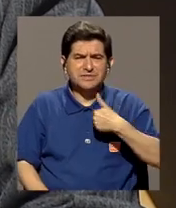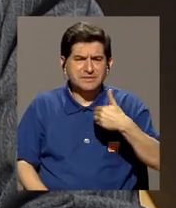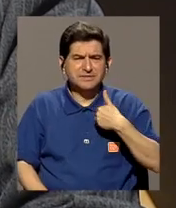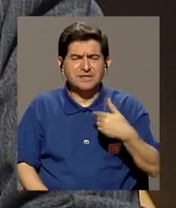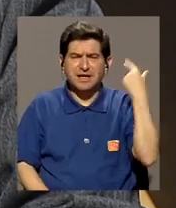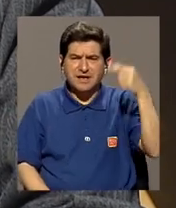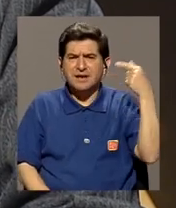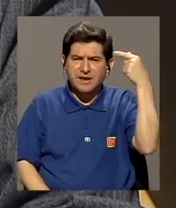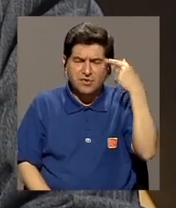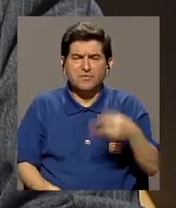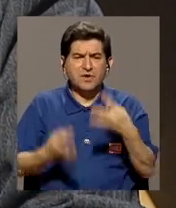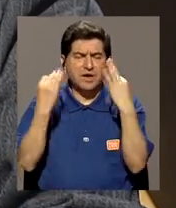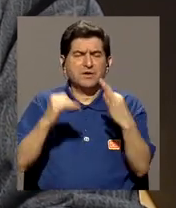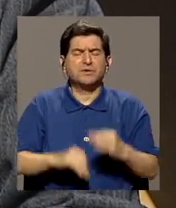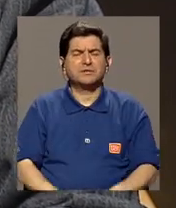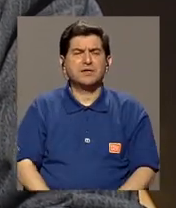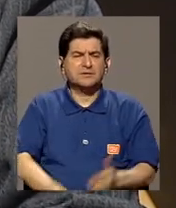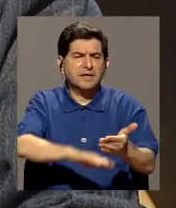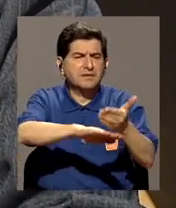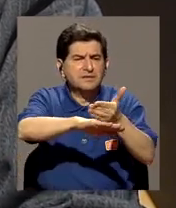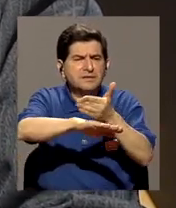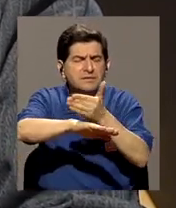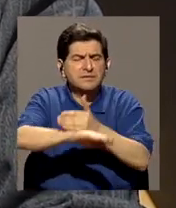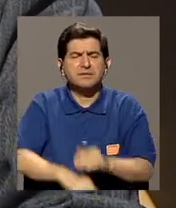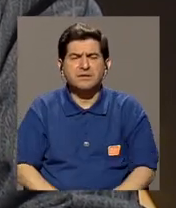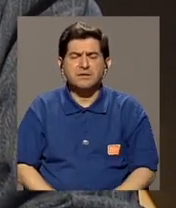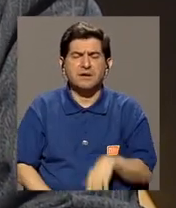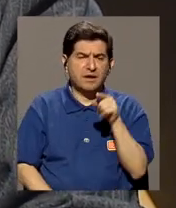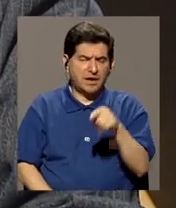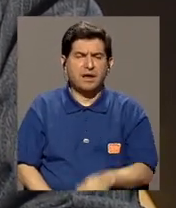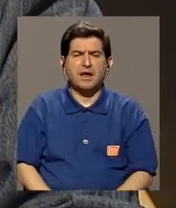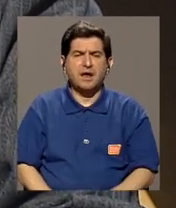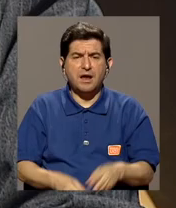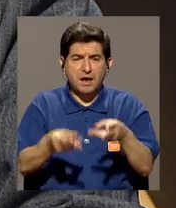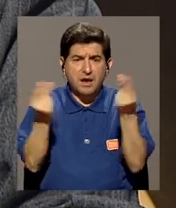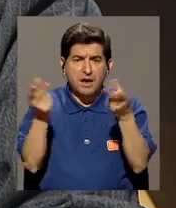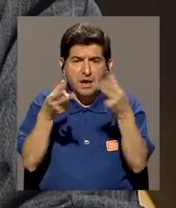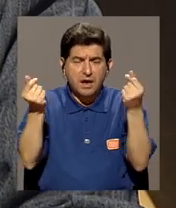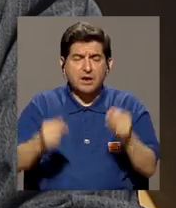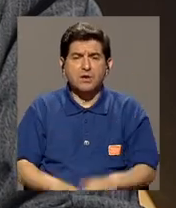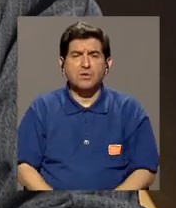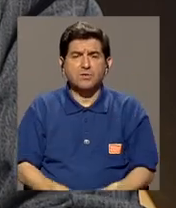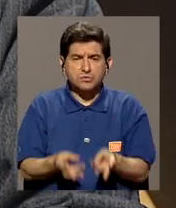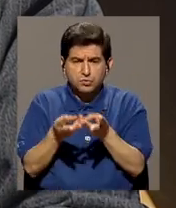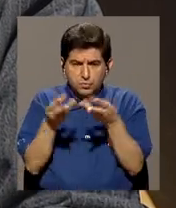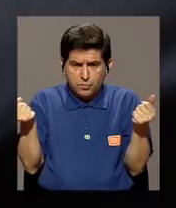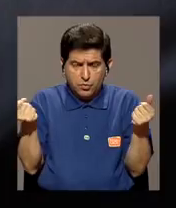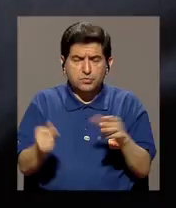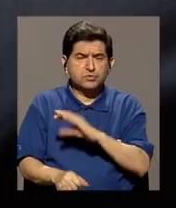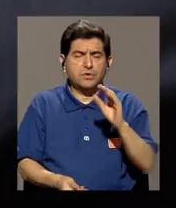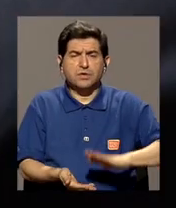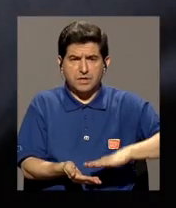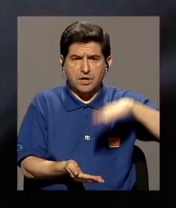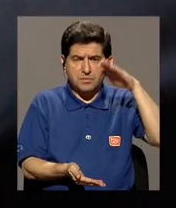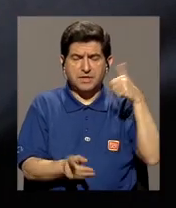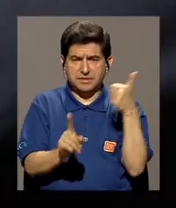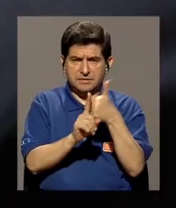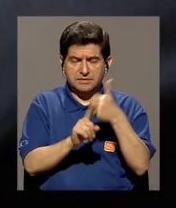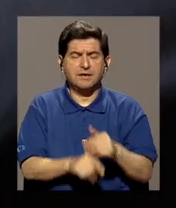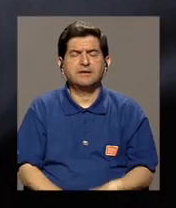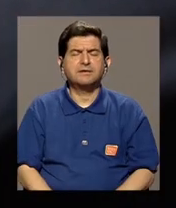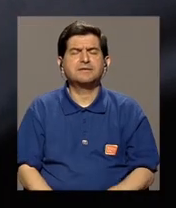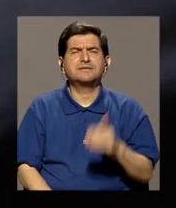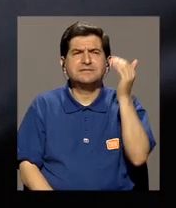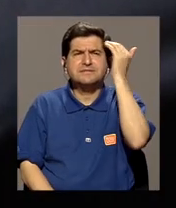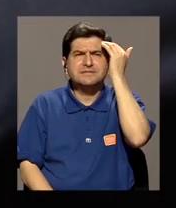el gobierno para mejorar los costos de los energéticos y aumentar la productividad porque sabemos que la producción nacional